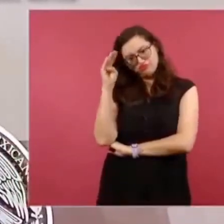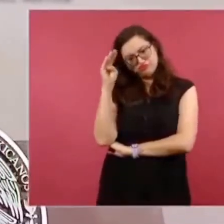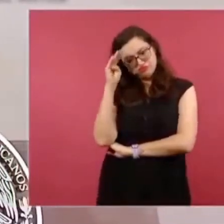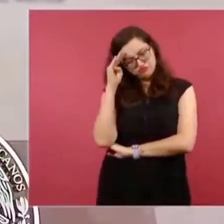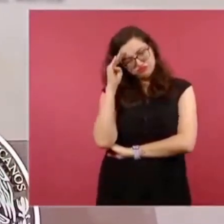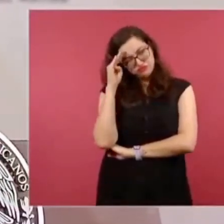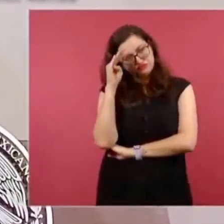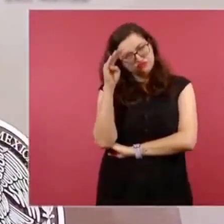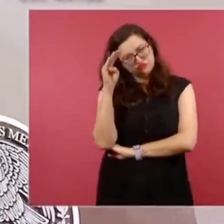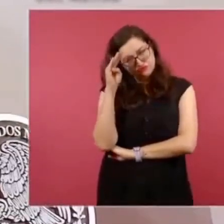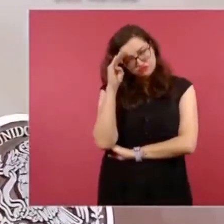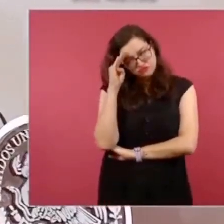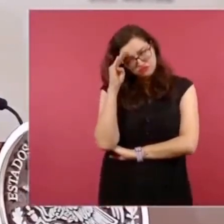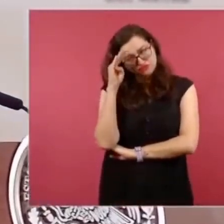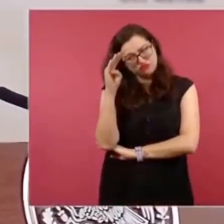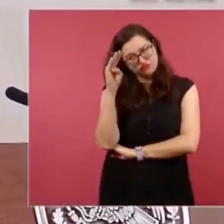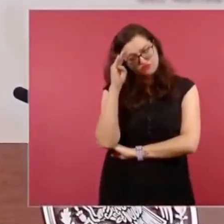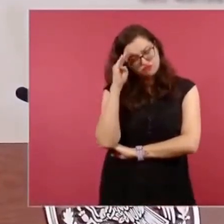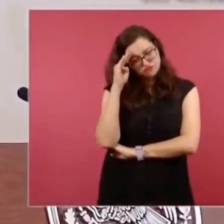pero